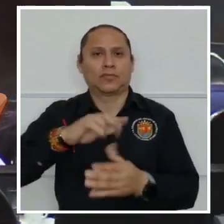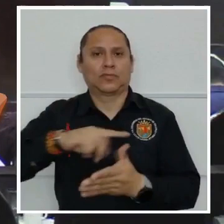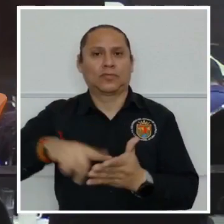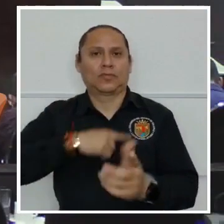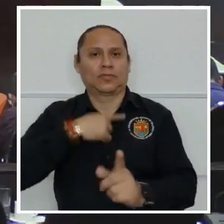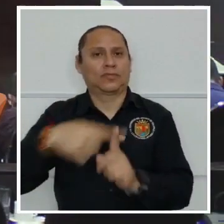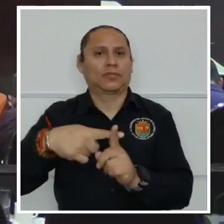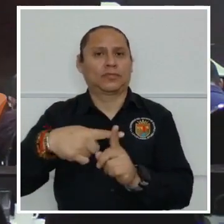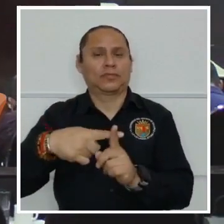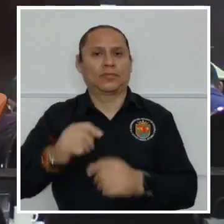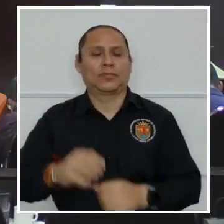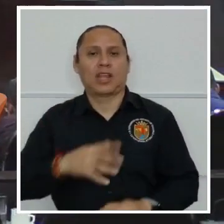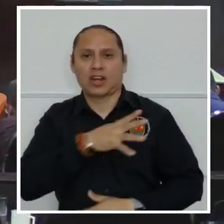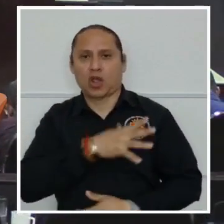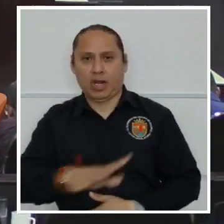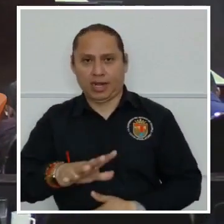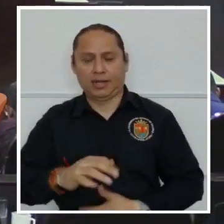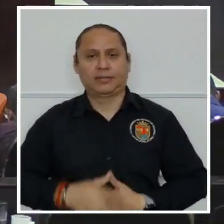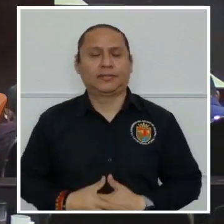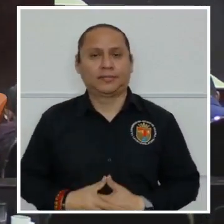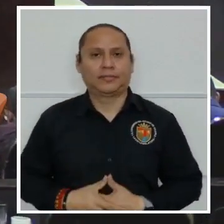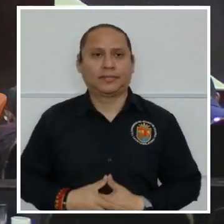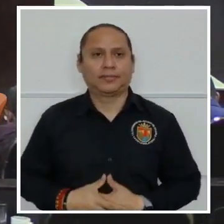votos a favor. En lo general.